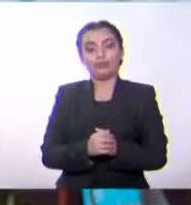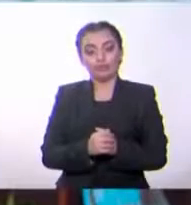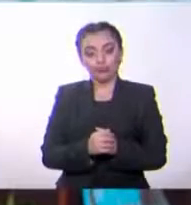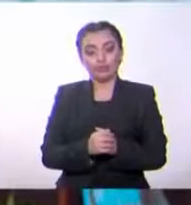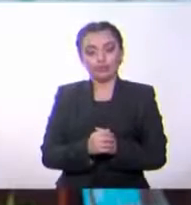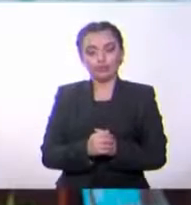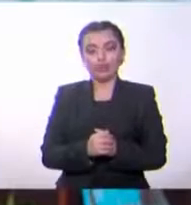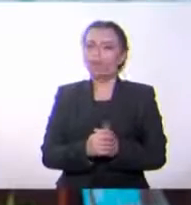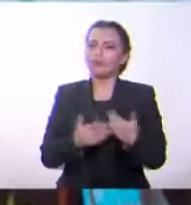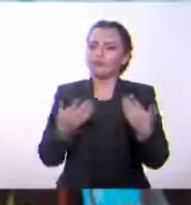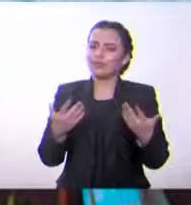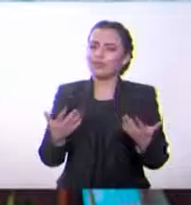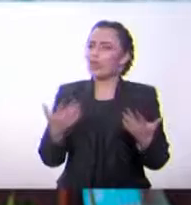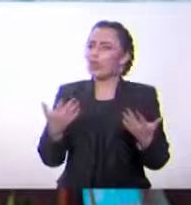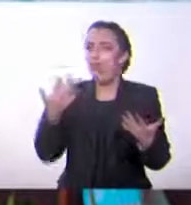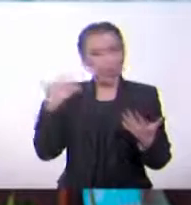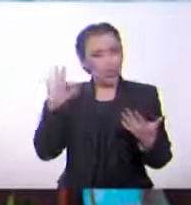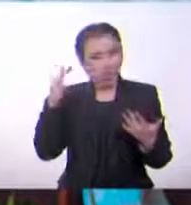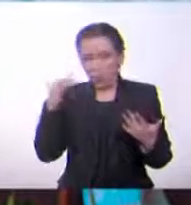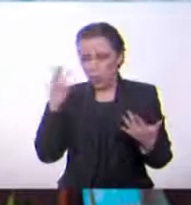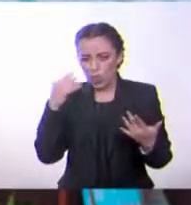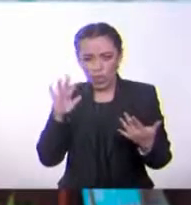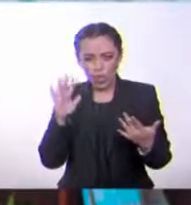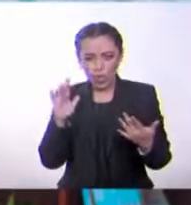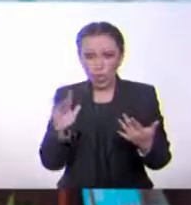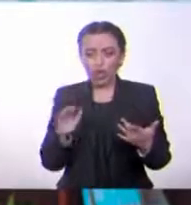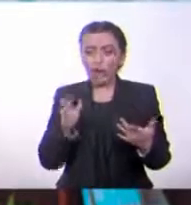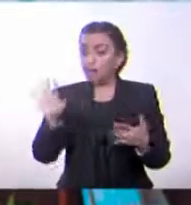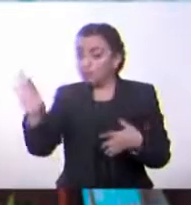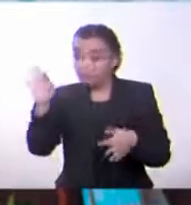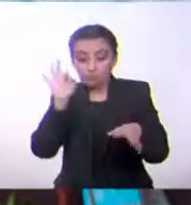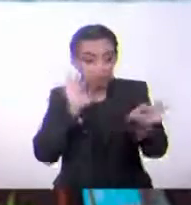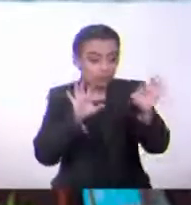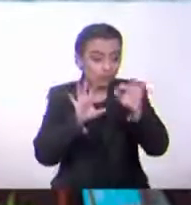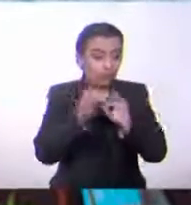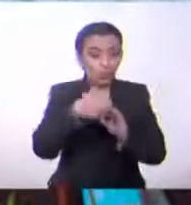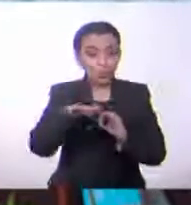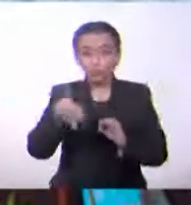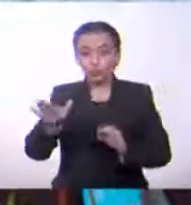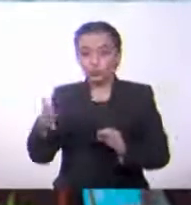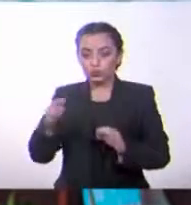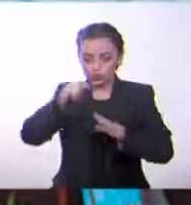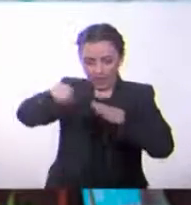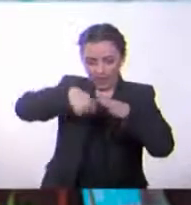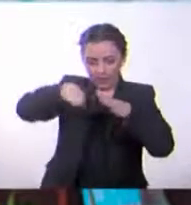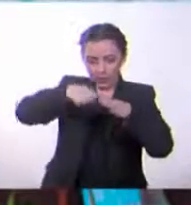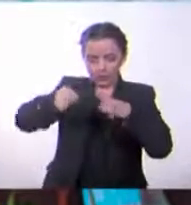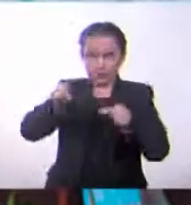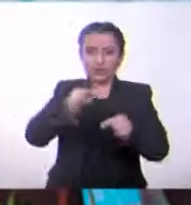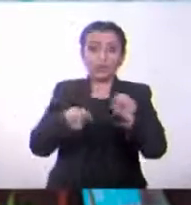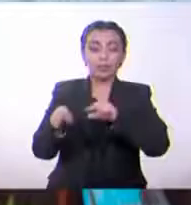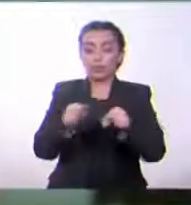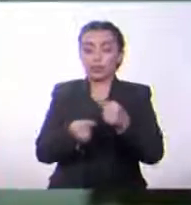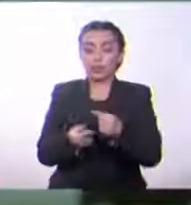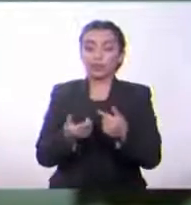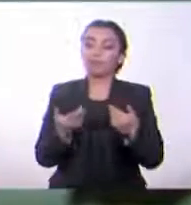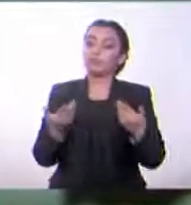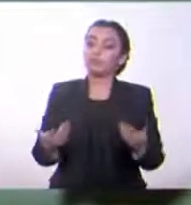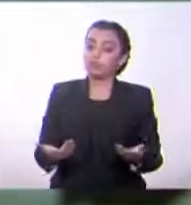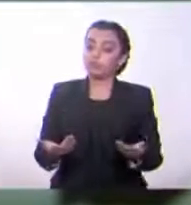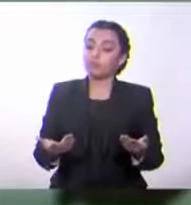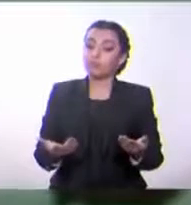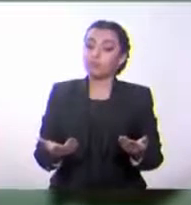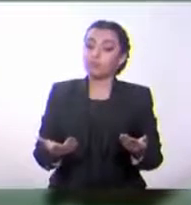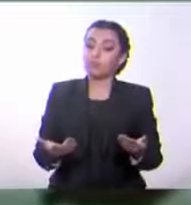muy común encontrar productos de uso cotidiano con concentración en unidades químicas.